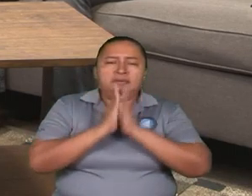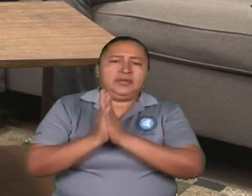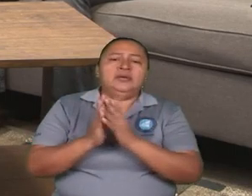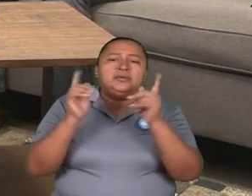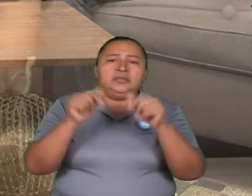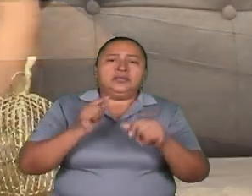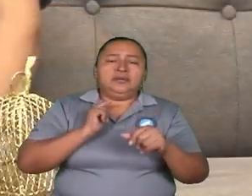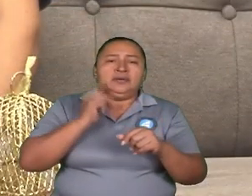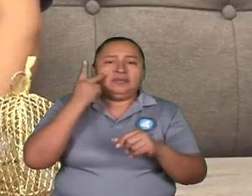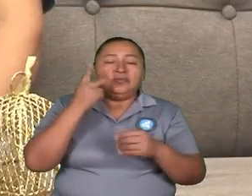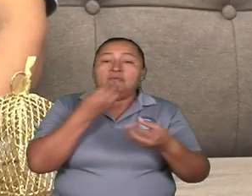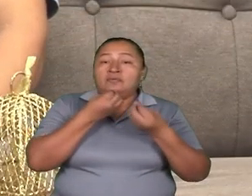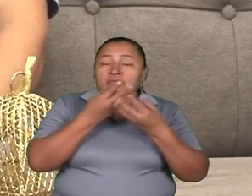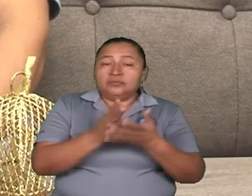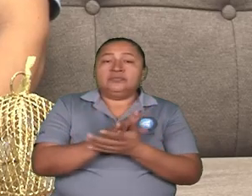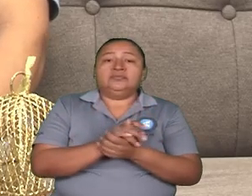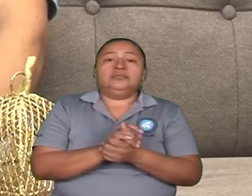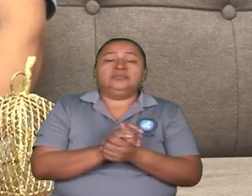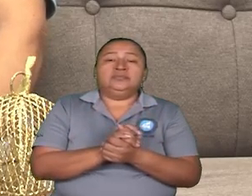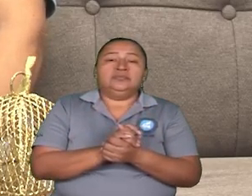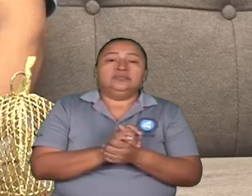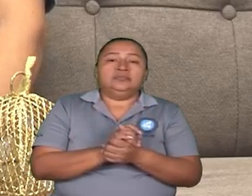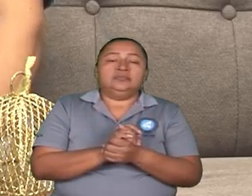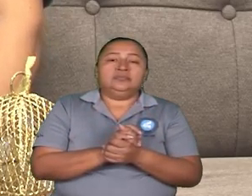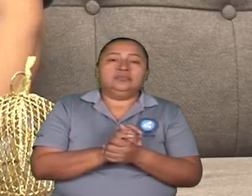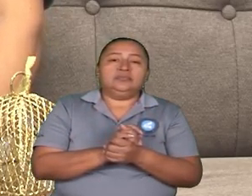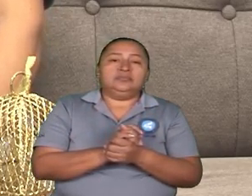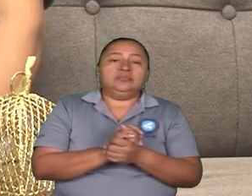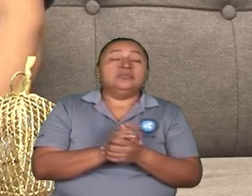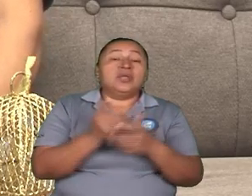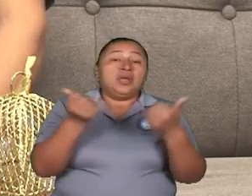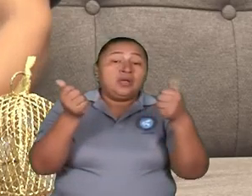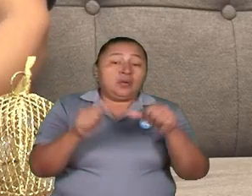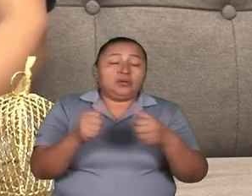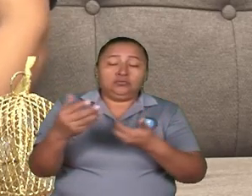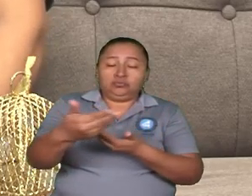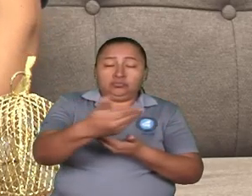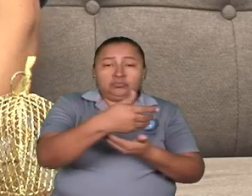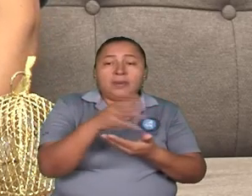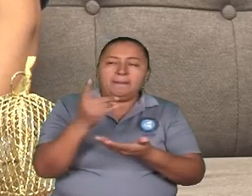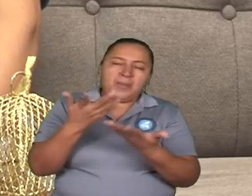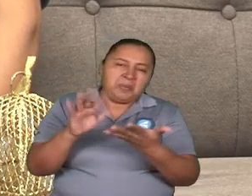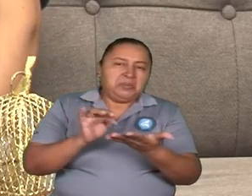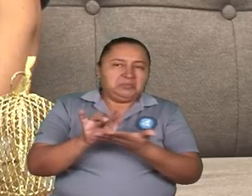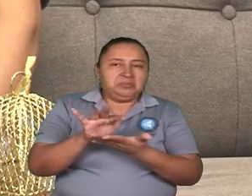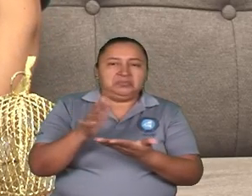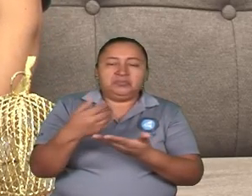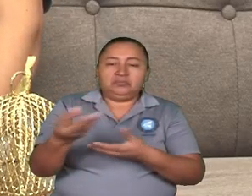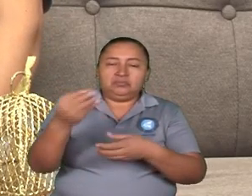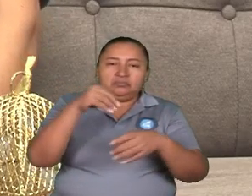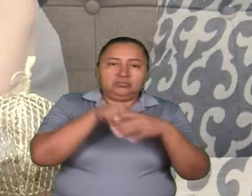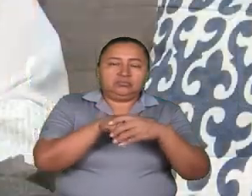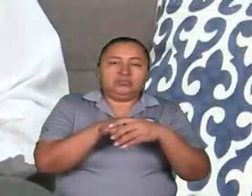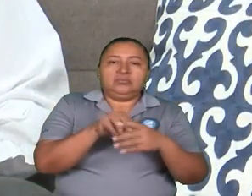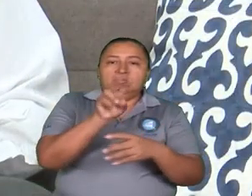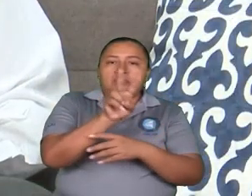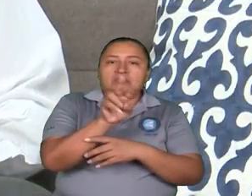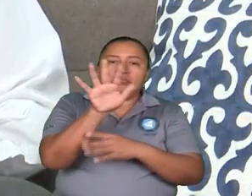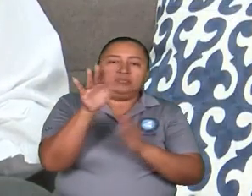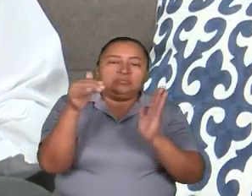Y los otros países, porque aquí están residentes de los otros países. Exacto. Conociendo, era también la cultura